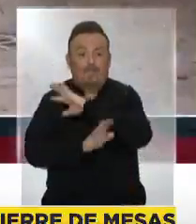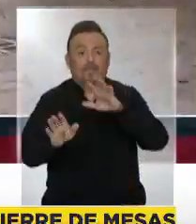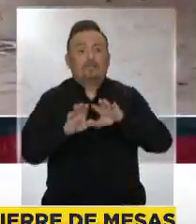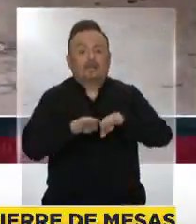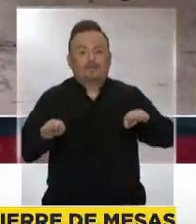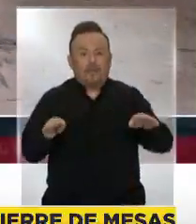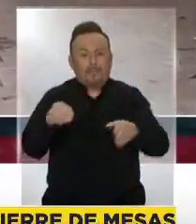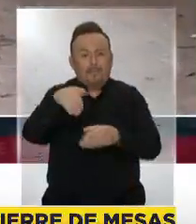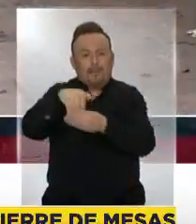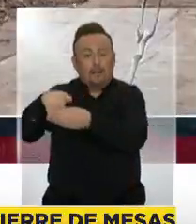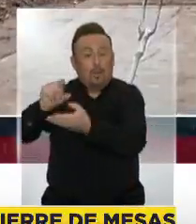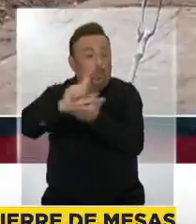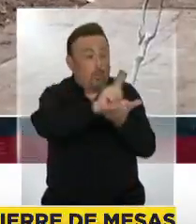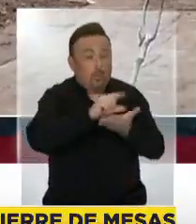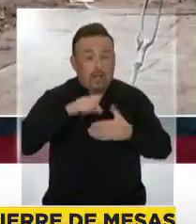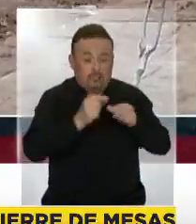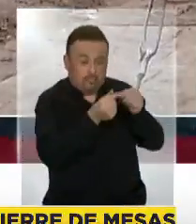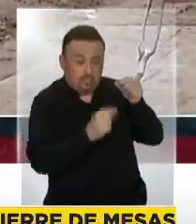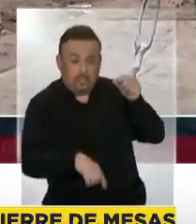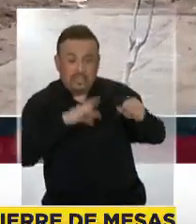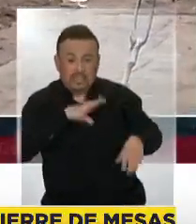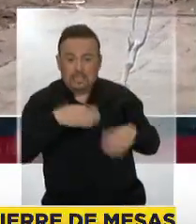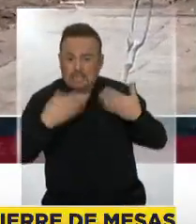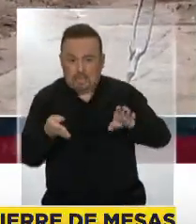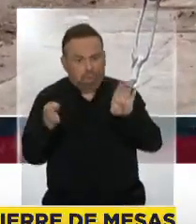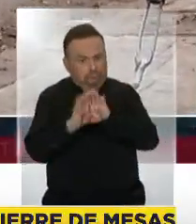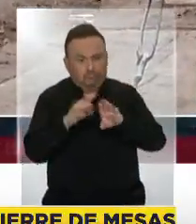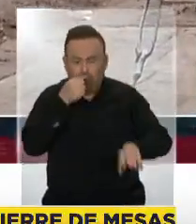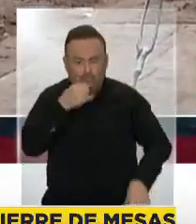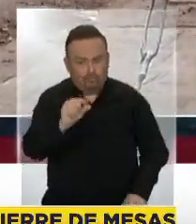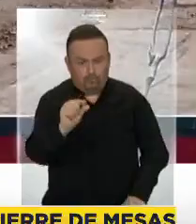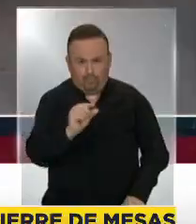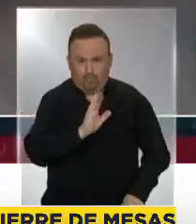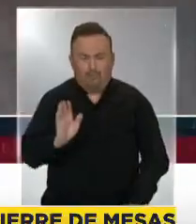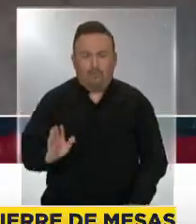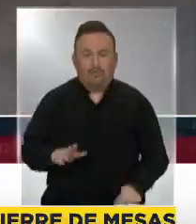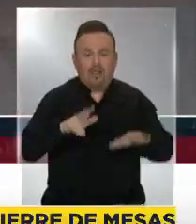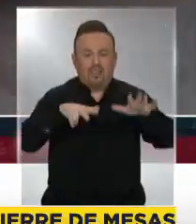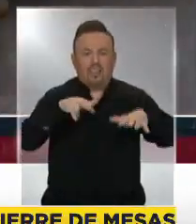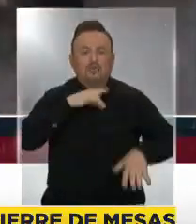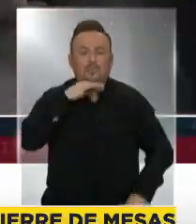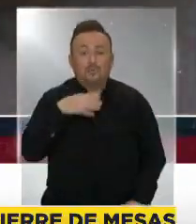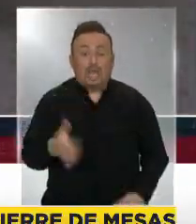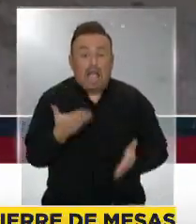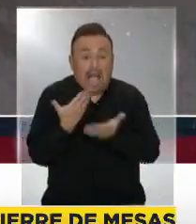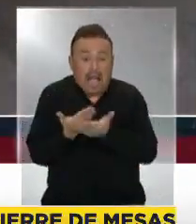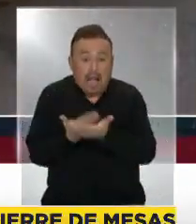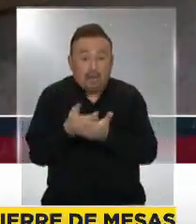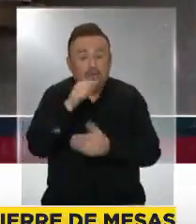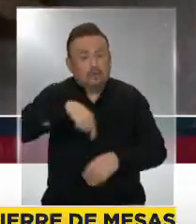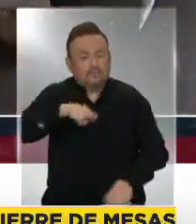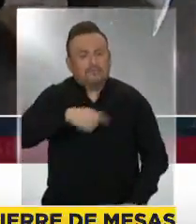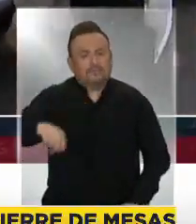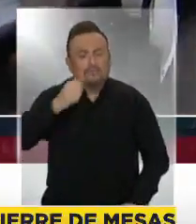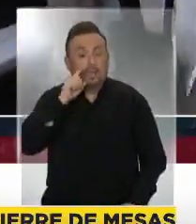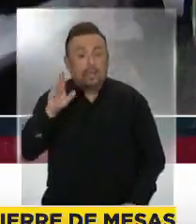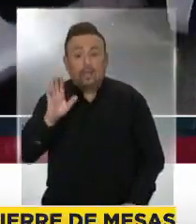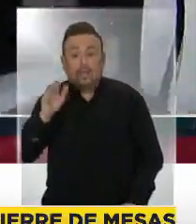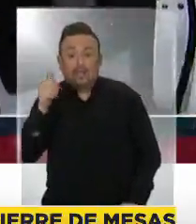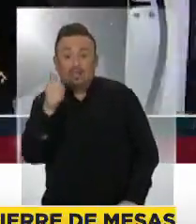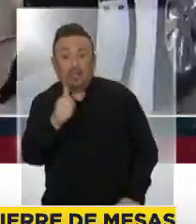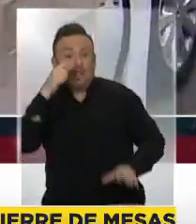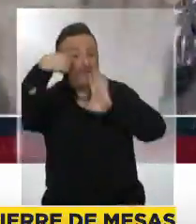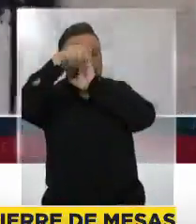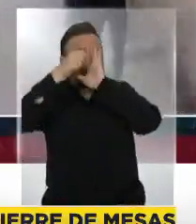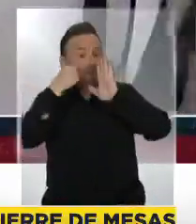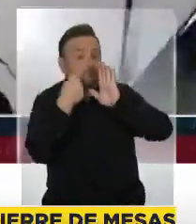los distintos locales de votación en nuestro país. Ya lo vamos a ver también. Pero aprovechemos de mirar también, si es posible, señor director, ese video